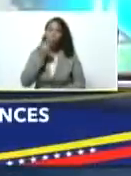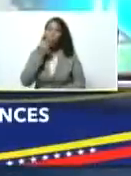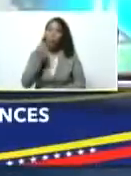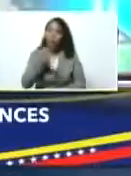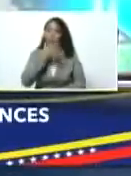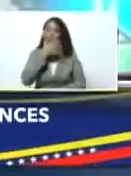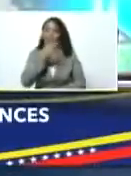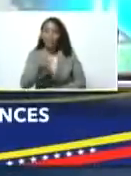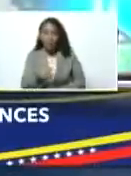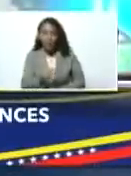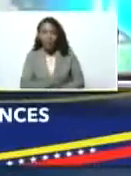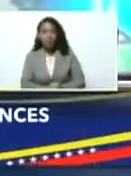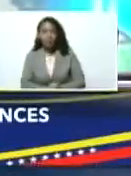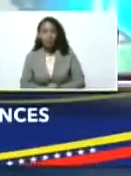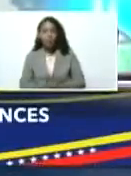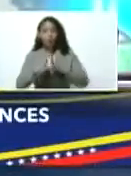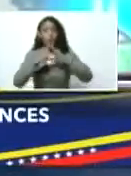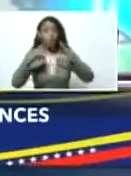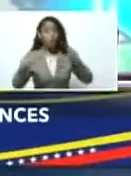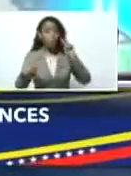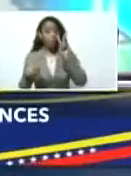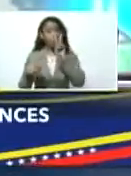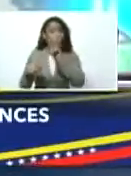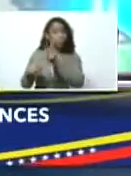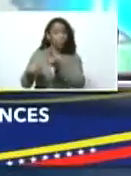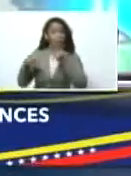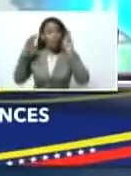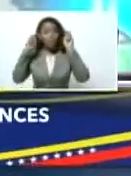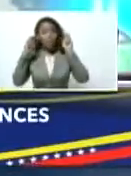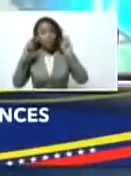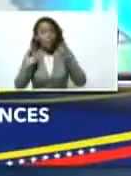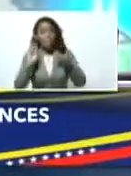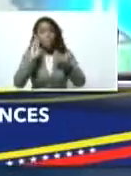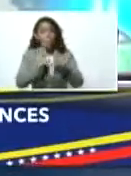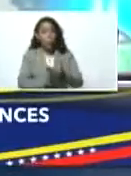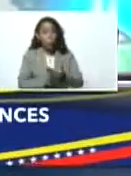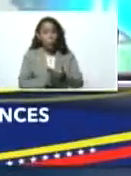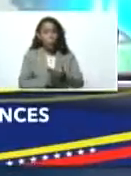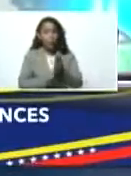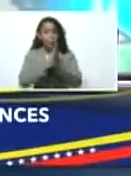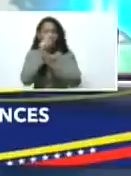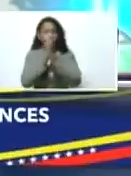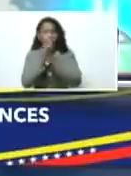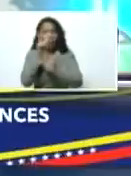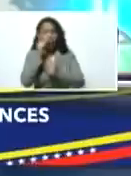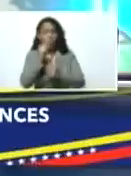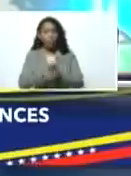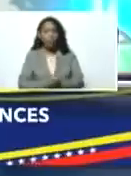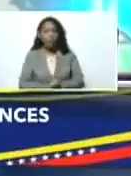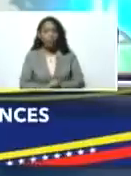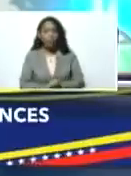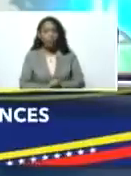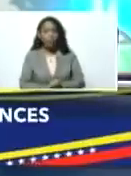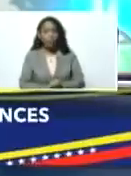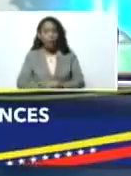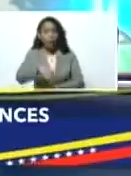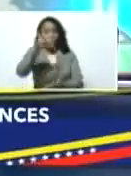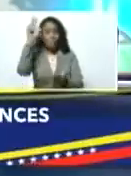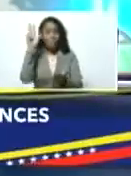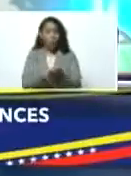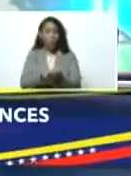facilitar todo lo que tiene que ver el establecimiento del emprendimiento.